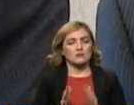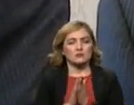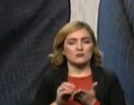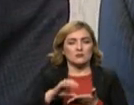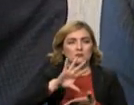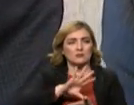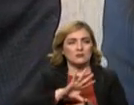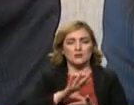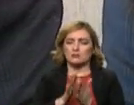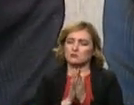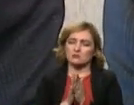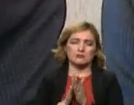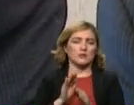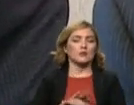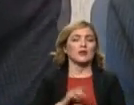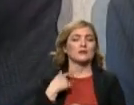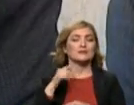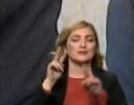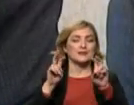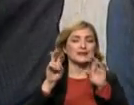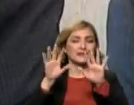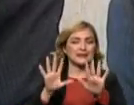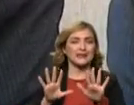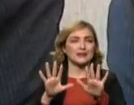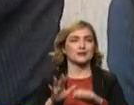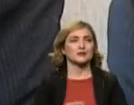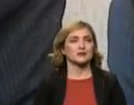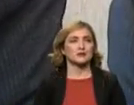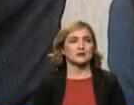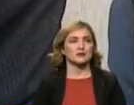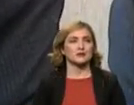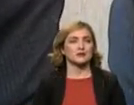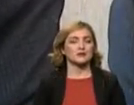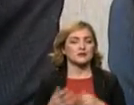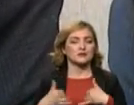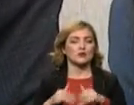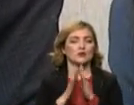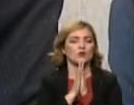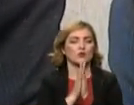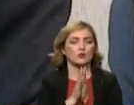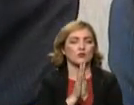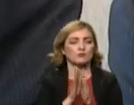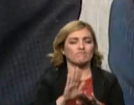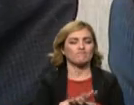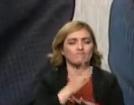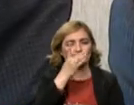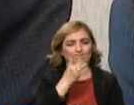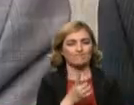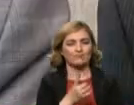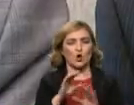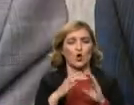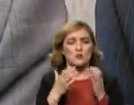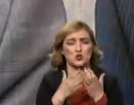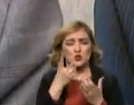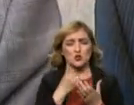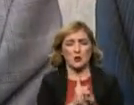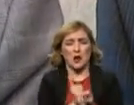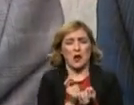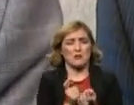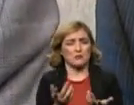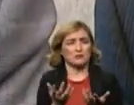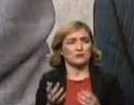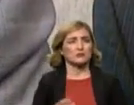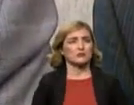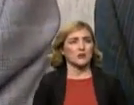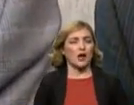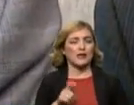Asamblea que se ratifique en 10 artículos. Hacemos un llamado para que revean aquella decisión de la Comisión. La necesidad de